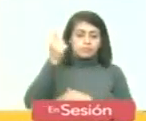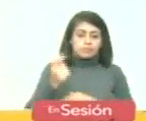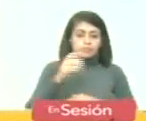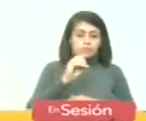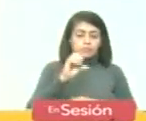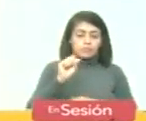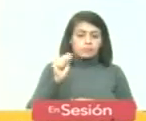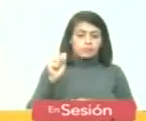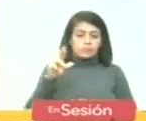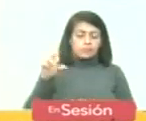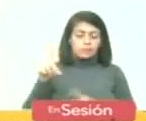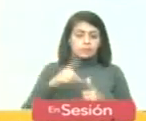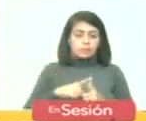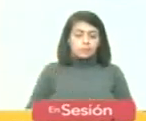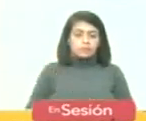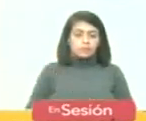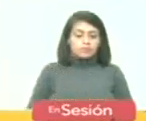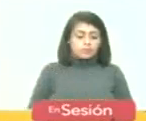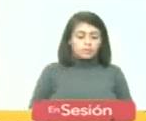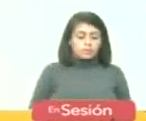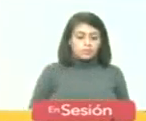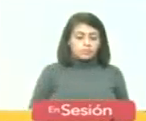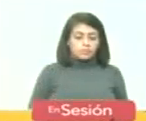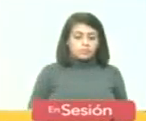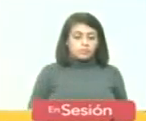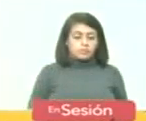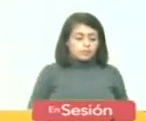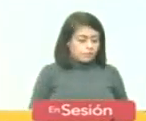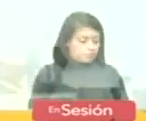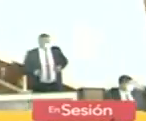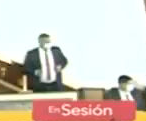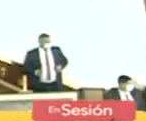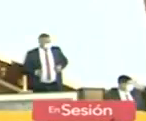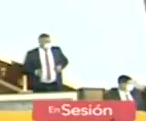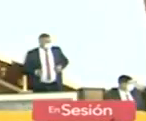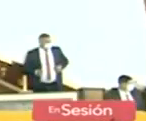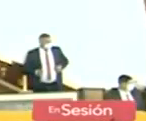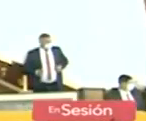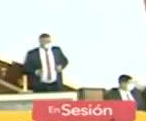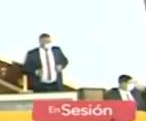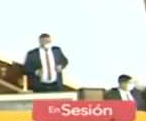Oscar Rondero. Micrófono para el diputado.